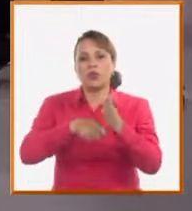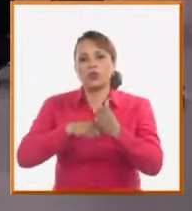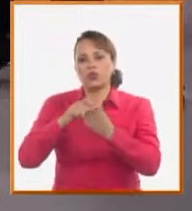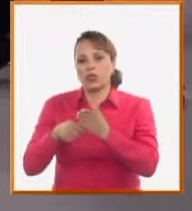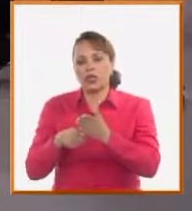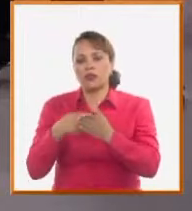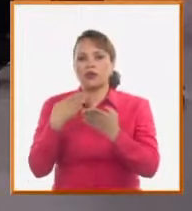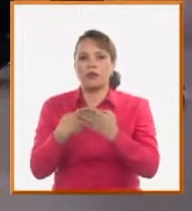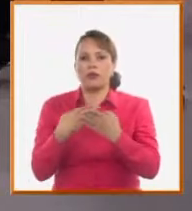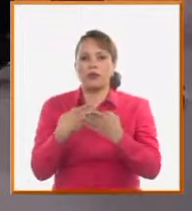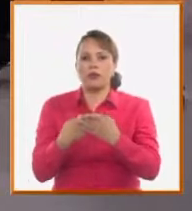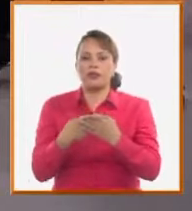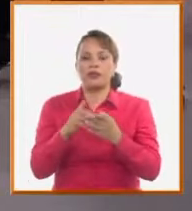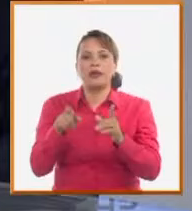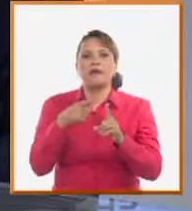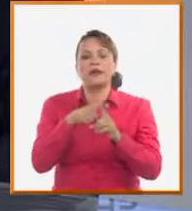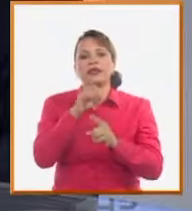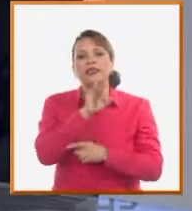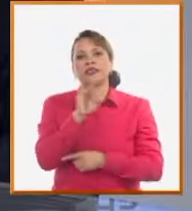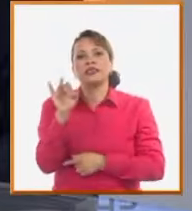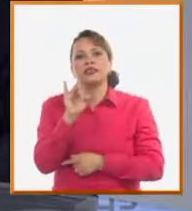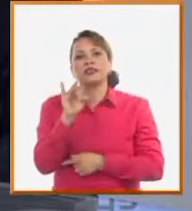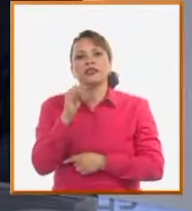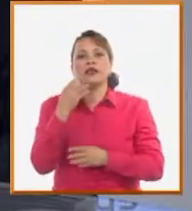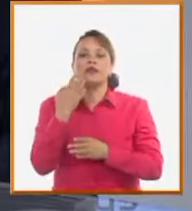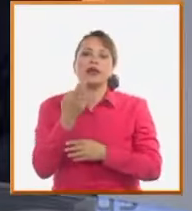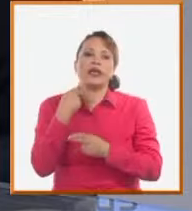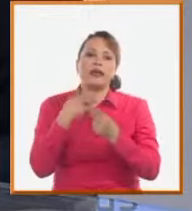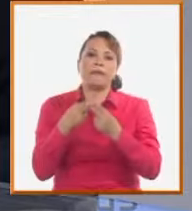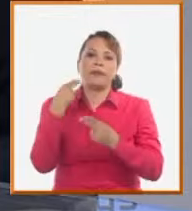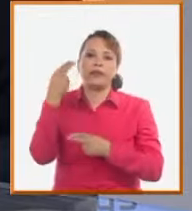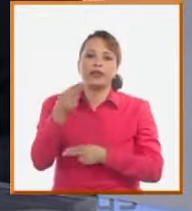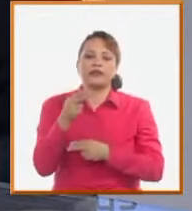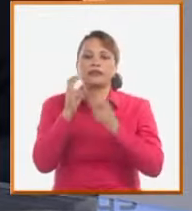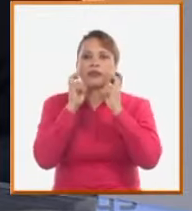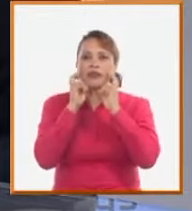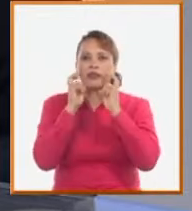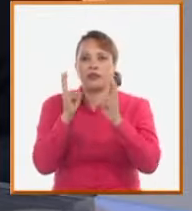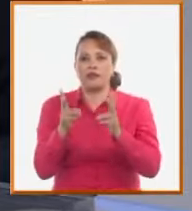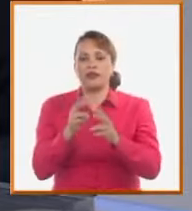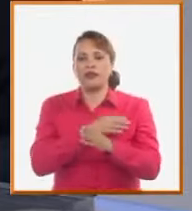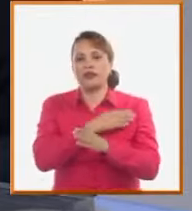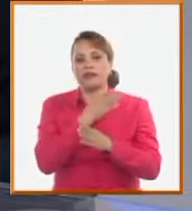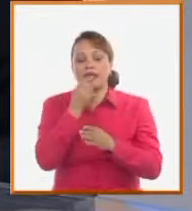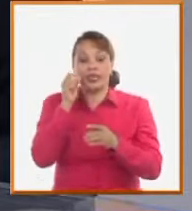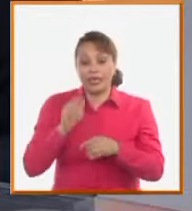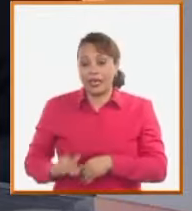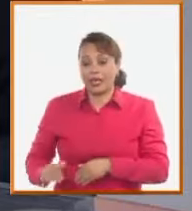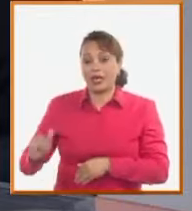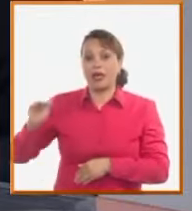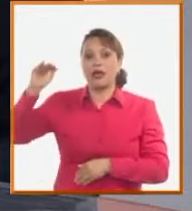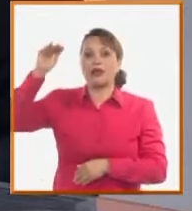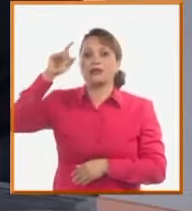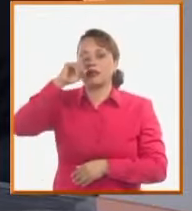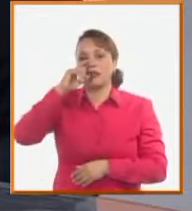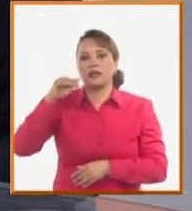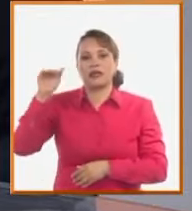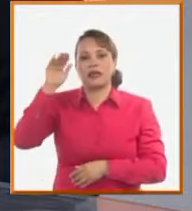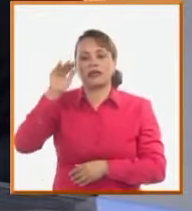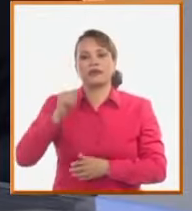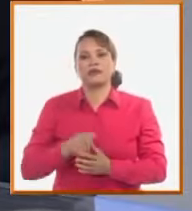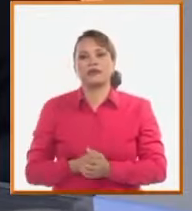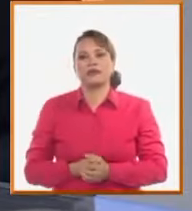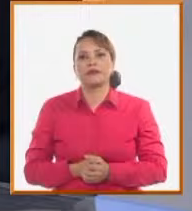contractuales. Y los 77 años, porque la esperanza de vida al nacer, que en su momento no fueron